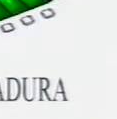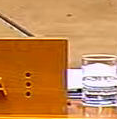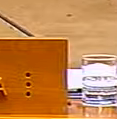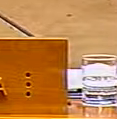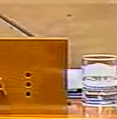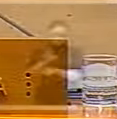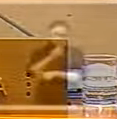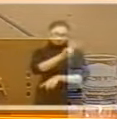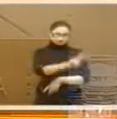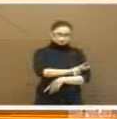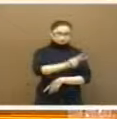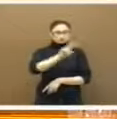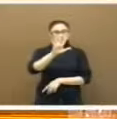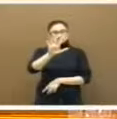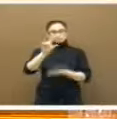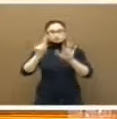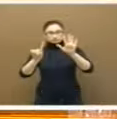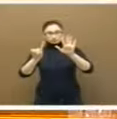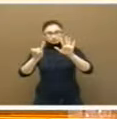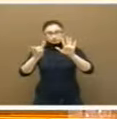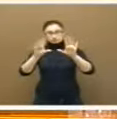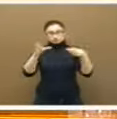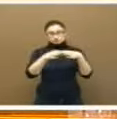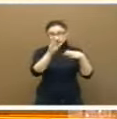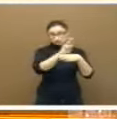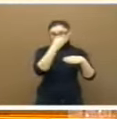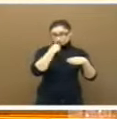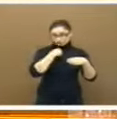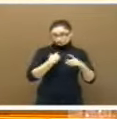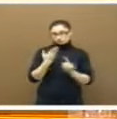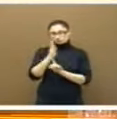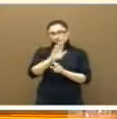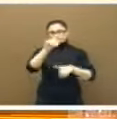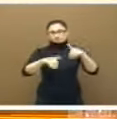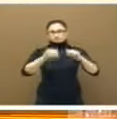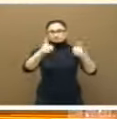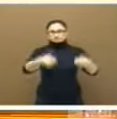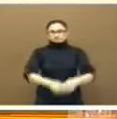enmienda 256 del mismo grupo parlamentario. Entramos en votación.